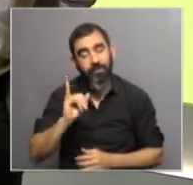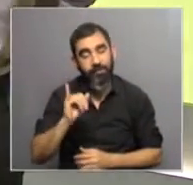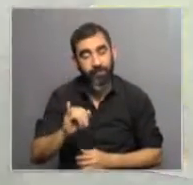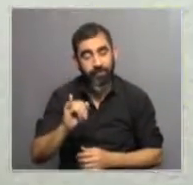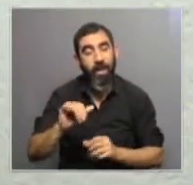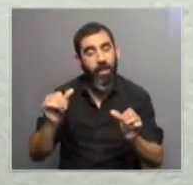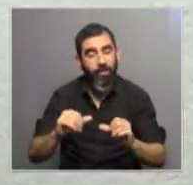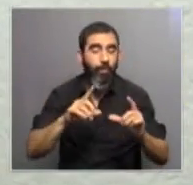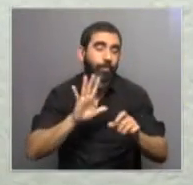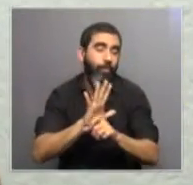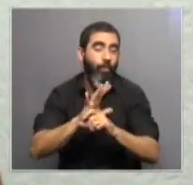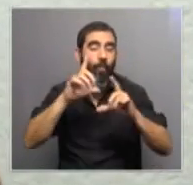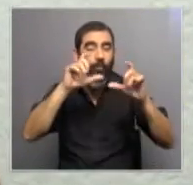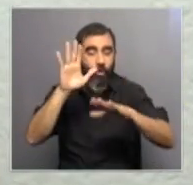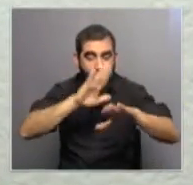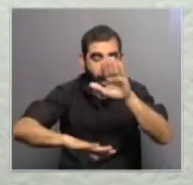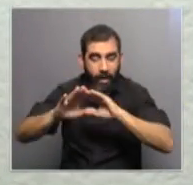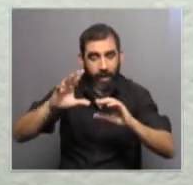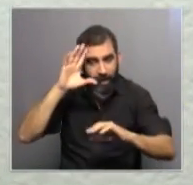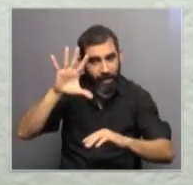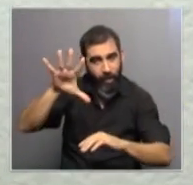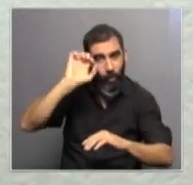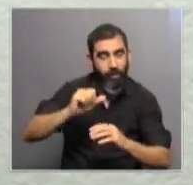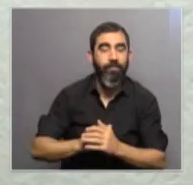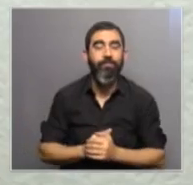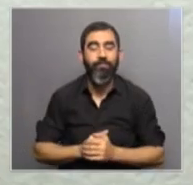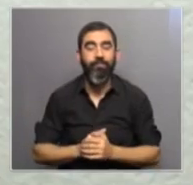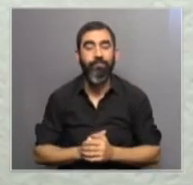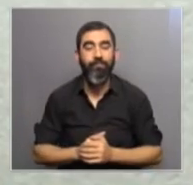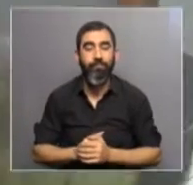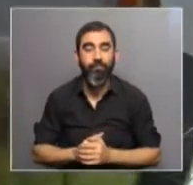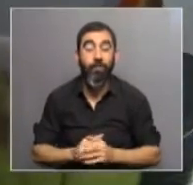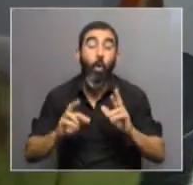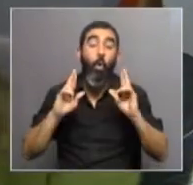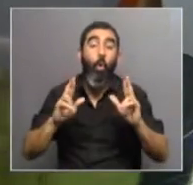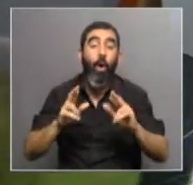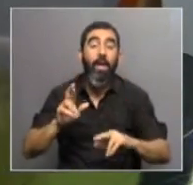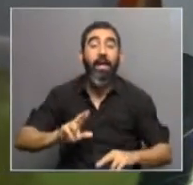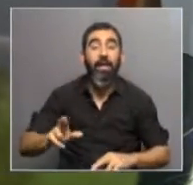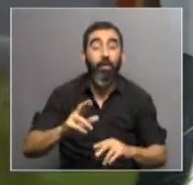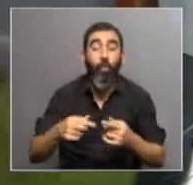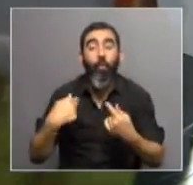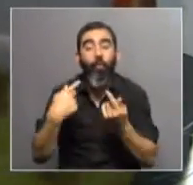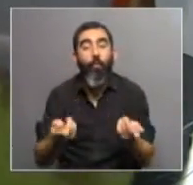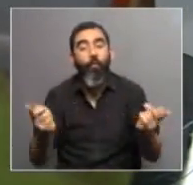Exactamente. Le hacemos Photoshop a los recuerdos. Nos quedamos con esa frase para esta noche. Está bien. Bueno, y ojalá que el ratoncito le devuelva la